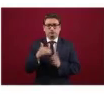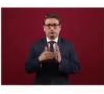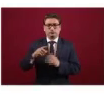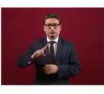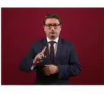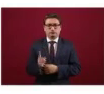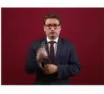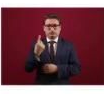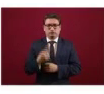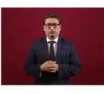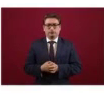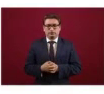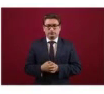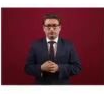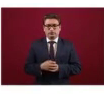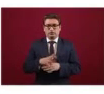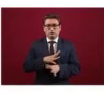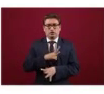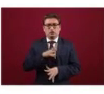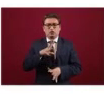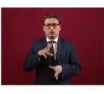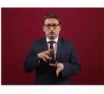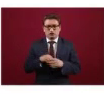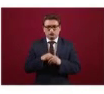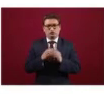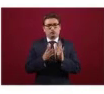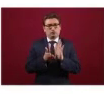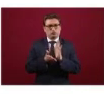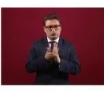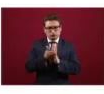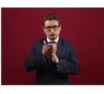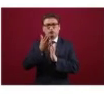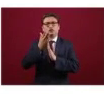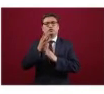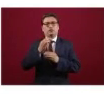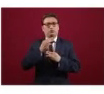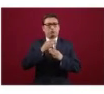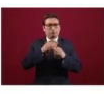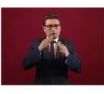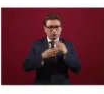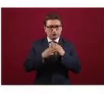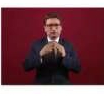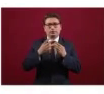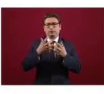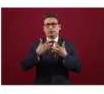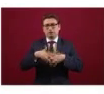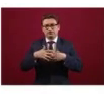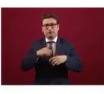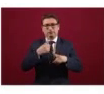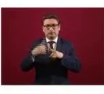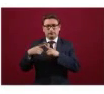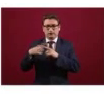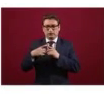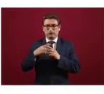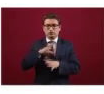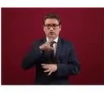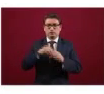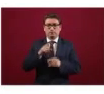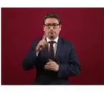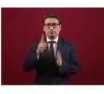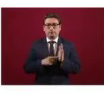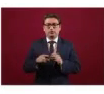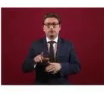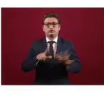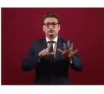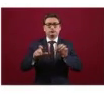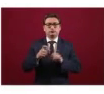$50,458,000, pero el monto integrado con construcción, con material, con equipo, asciende a